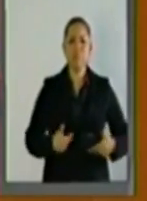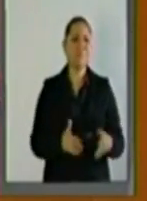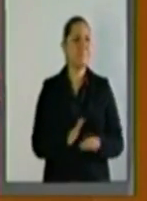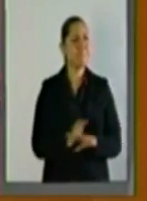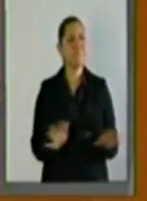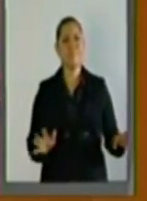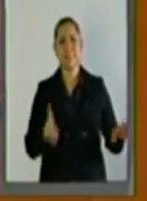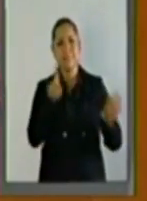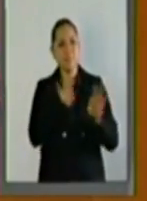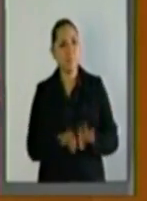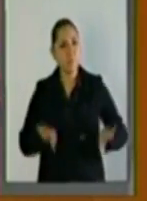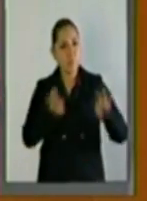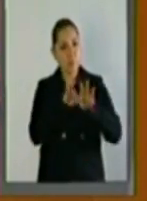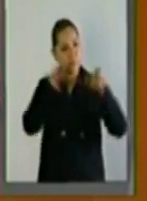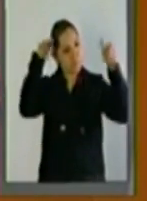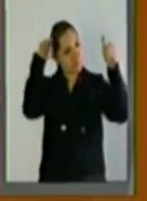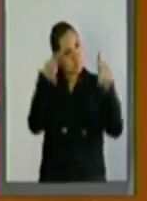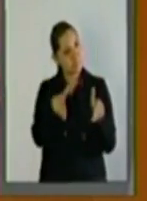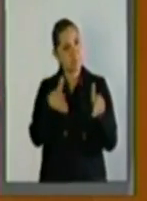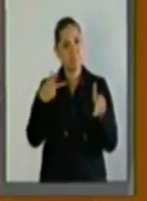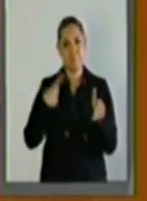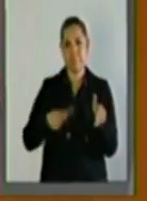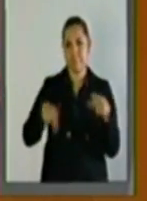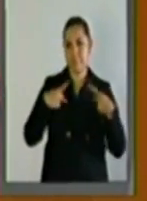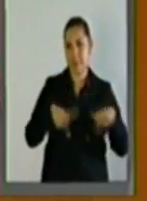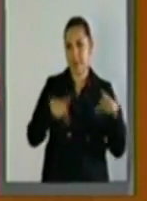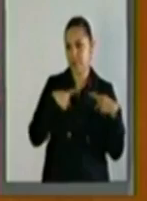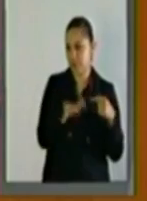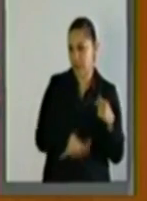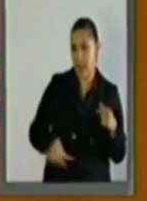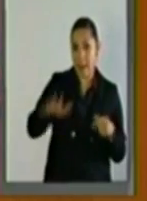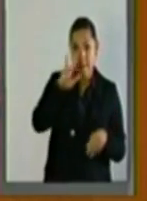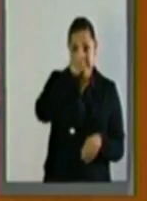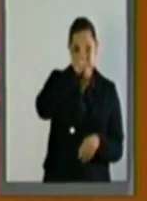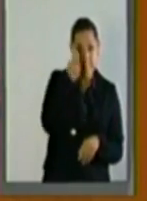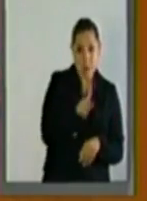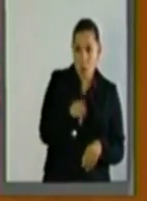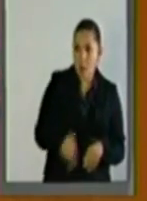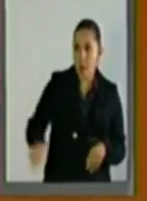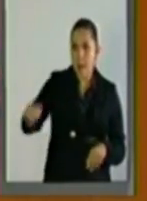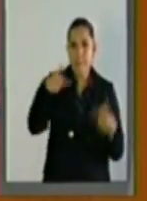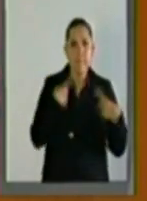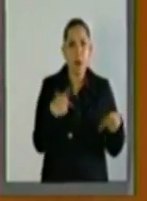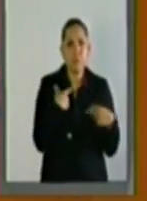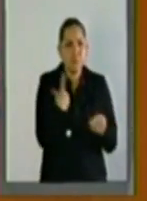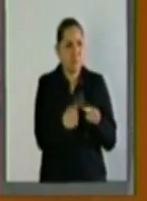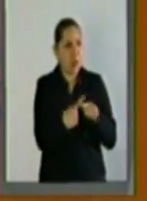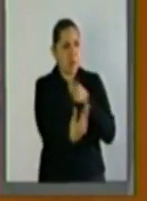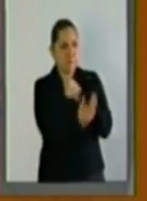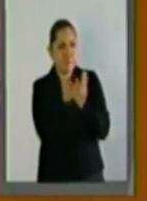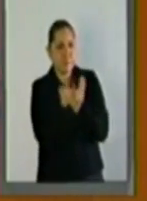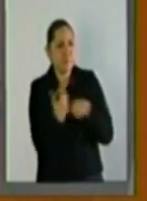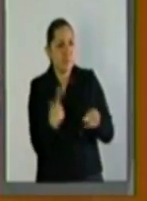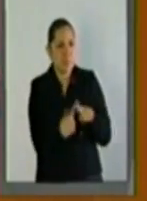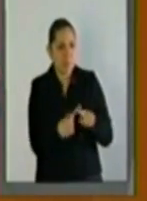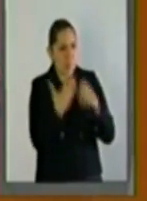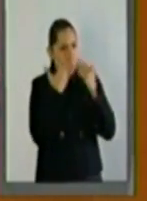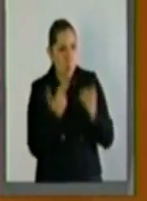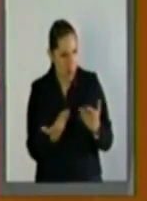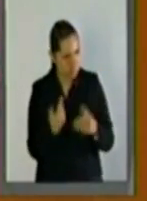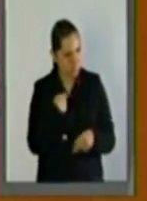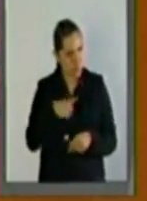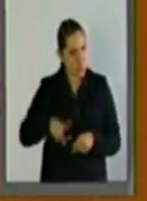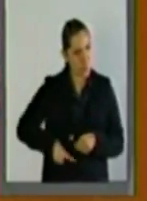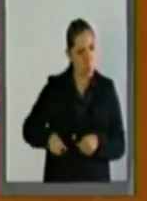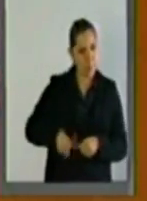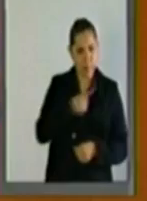gente más vulnerable, de la que no tiene quien lo defienda y donde tiene que estar el gobierno de la República al lado de ellos para sacarlos